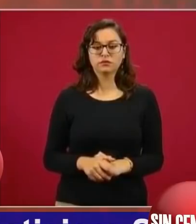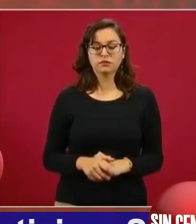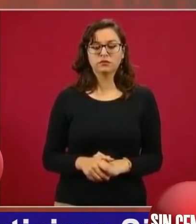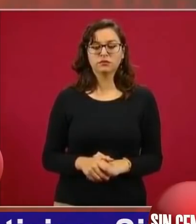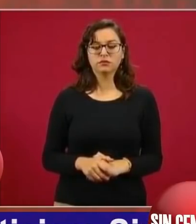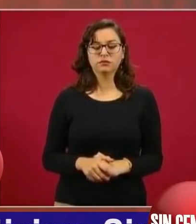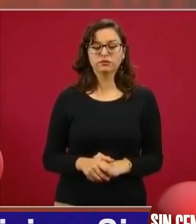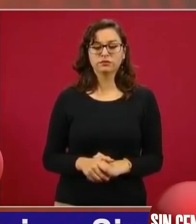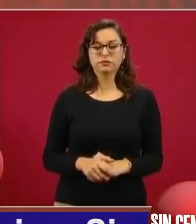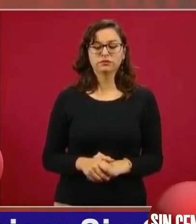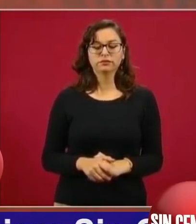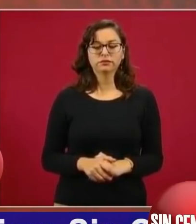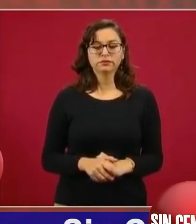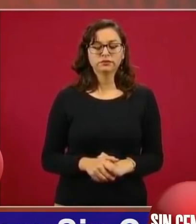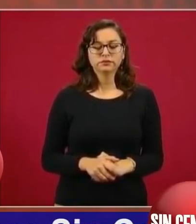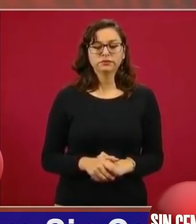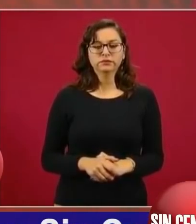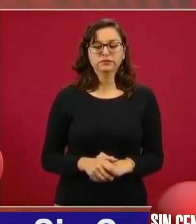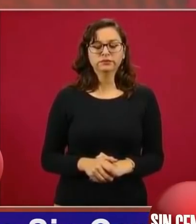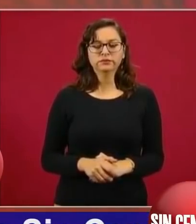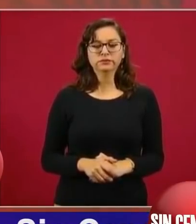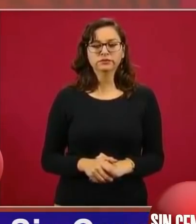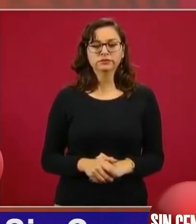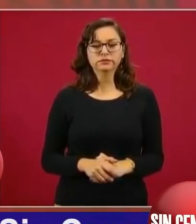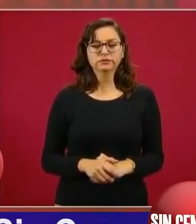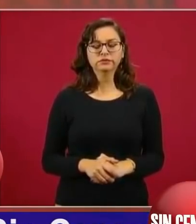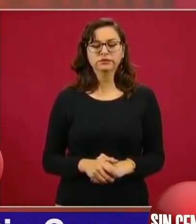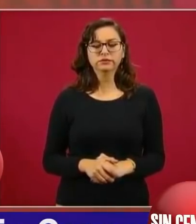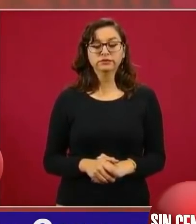que las